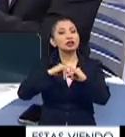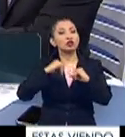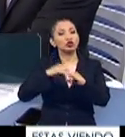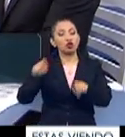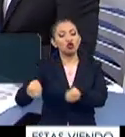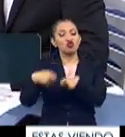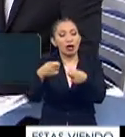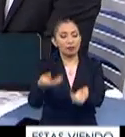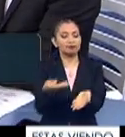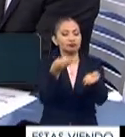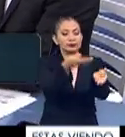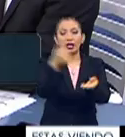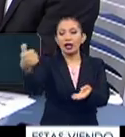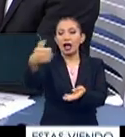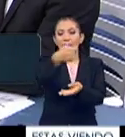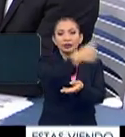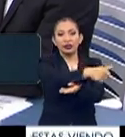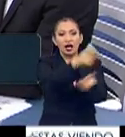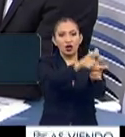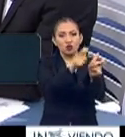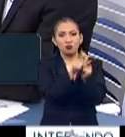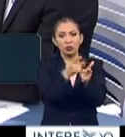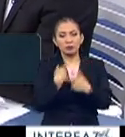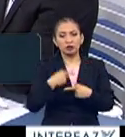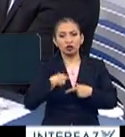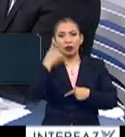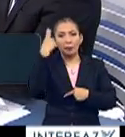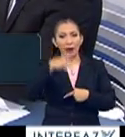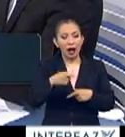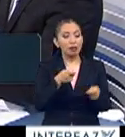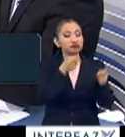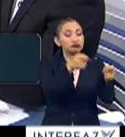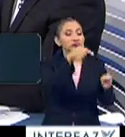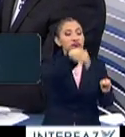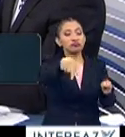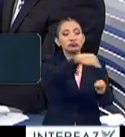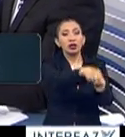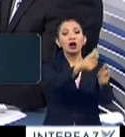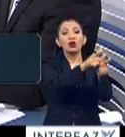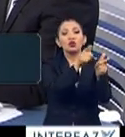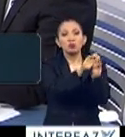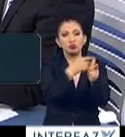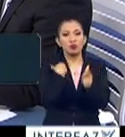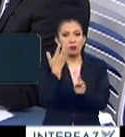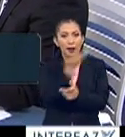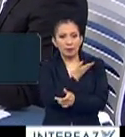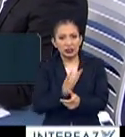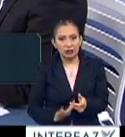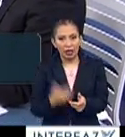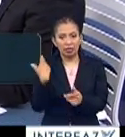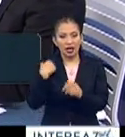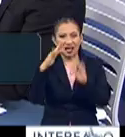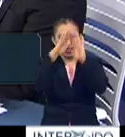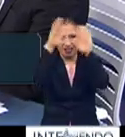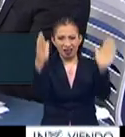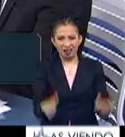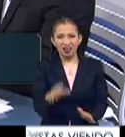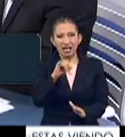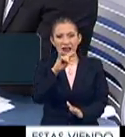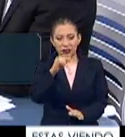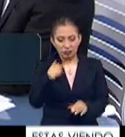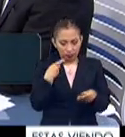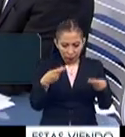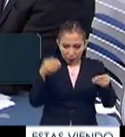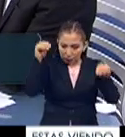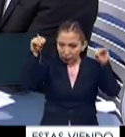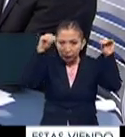les proporcionan a cada casilla electoral ese maletín y ya los presidentes de la casilla van a abrirlo y van a